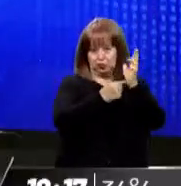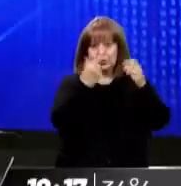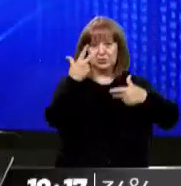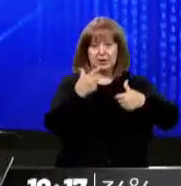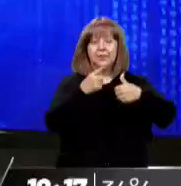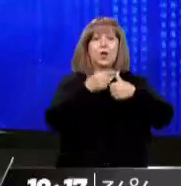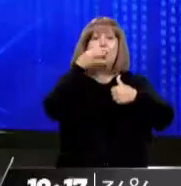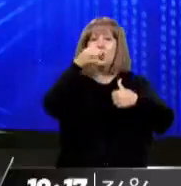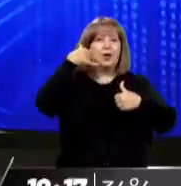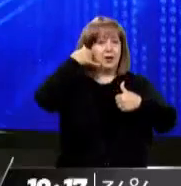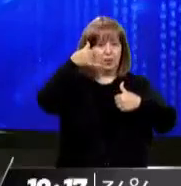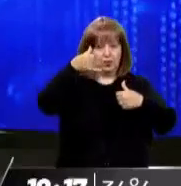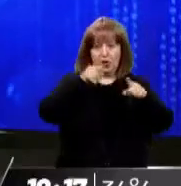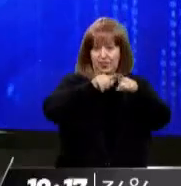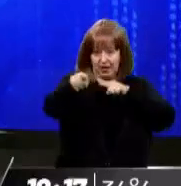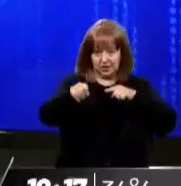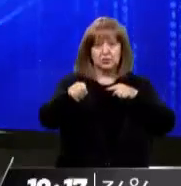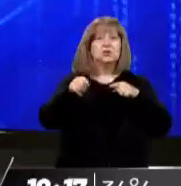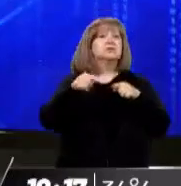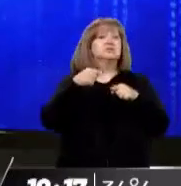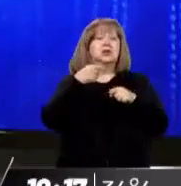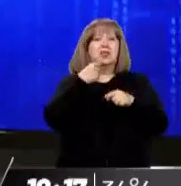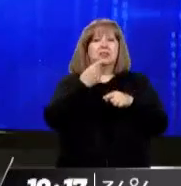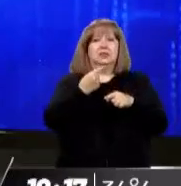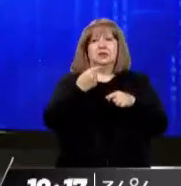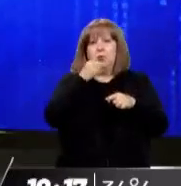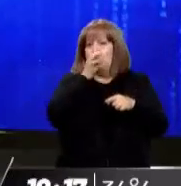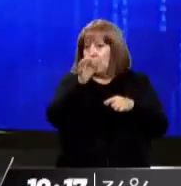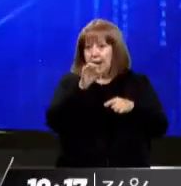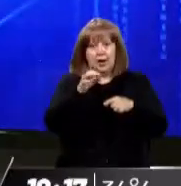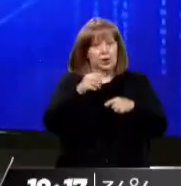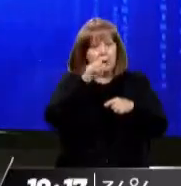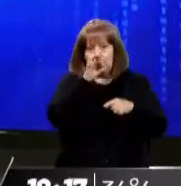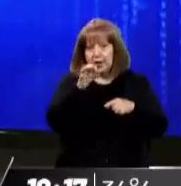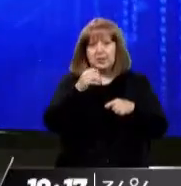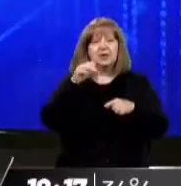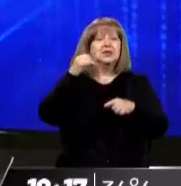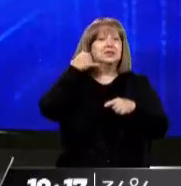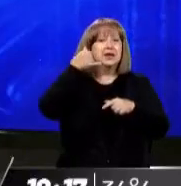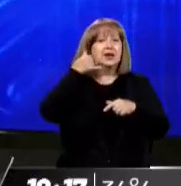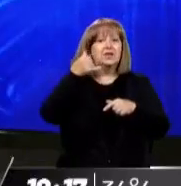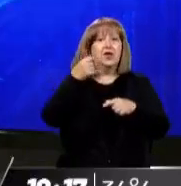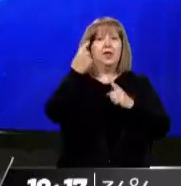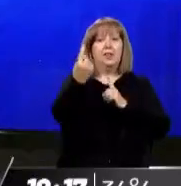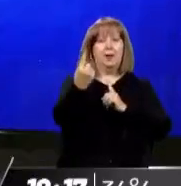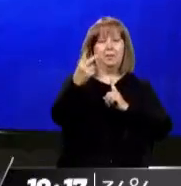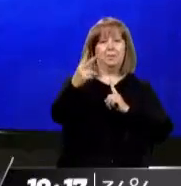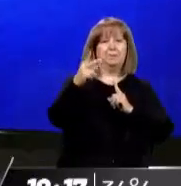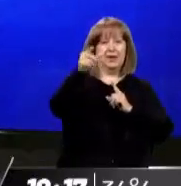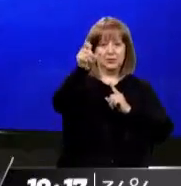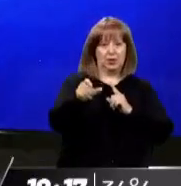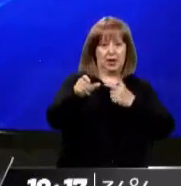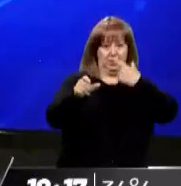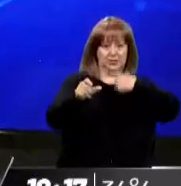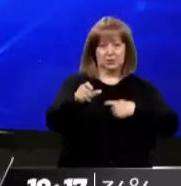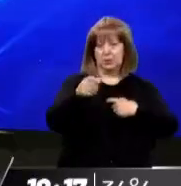directamente con vos como usuario. Te va a decir, soy Pepe de Mercado Pago. Uh-huh. Eso no existe. No te van a llamar jamás de persona a persona. Siempre se van a poner en